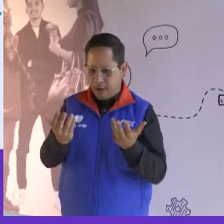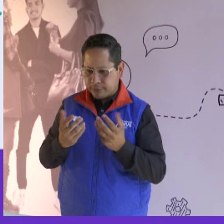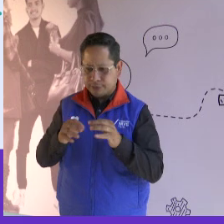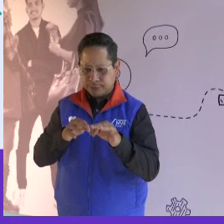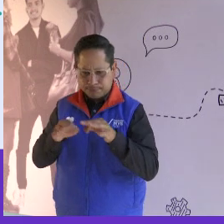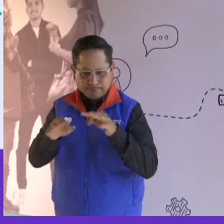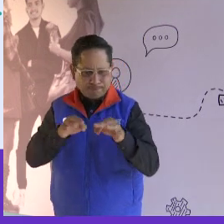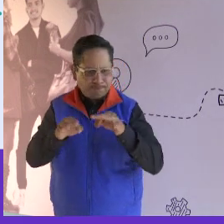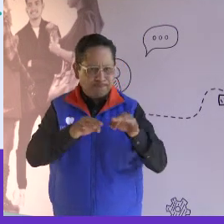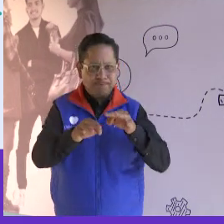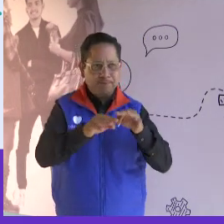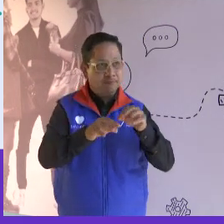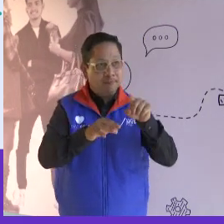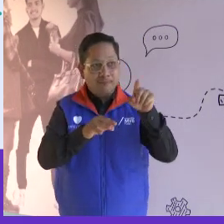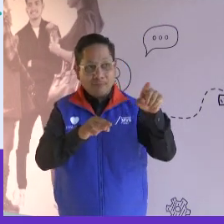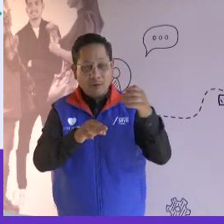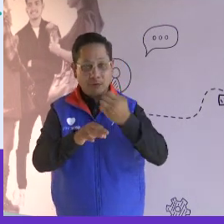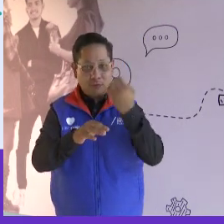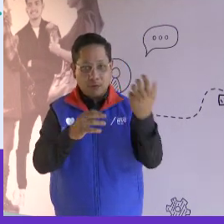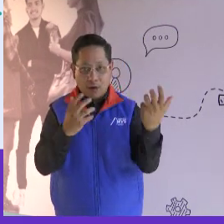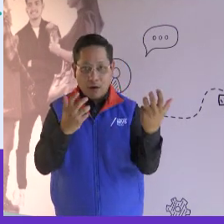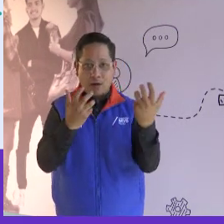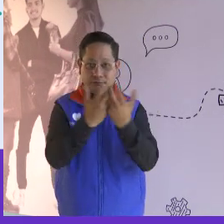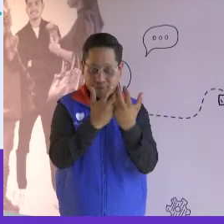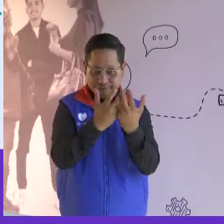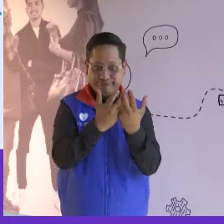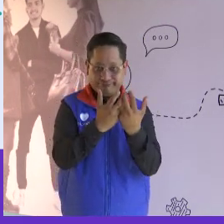tiempo totalmente complementarios.